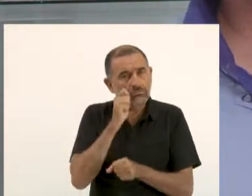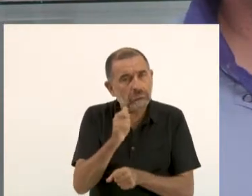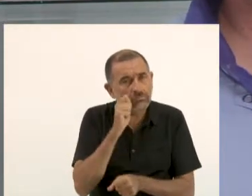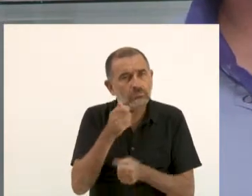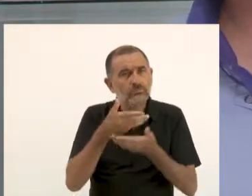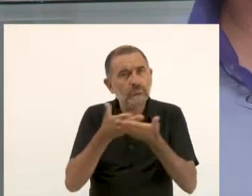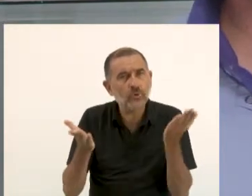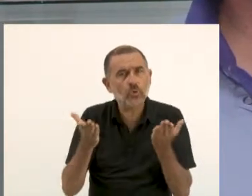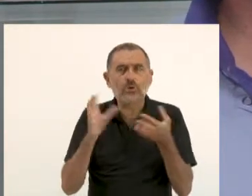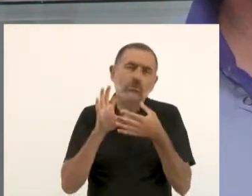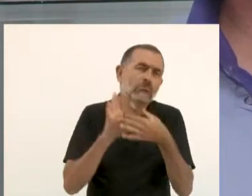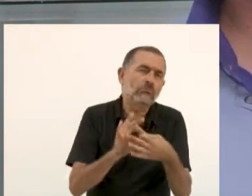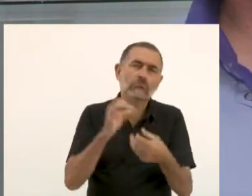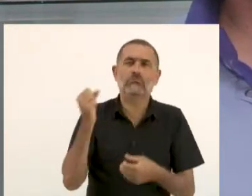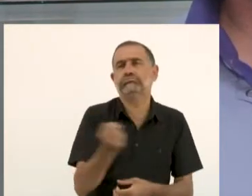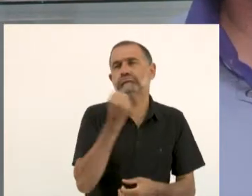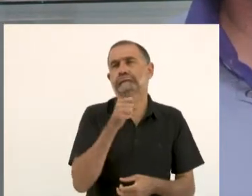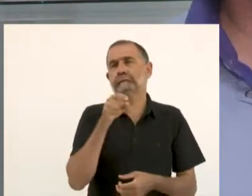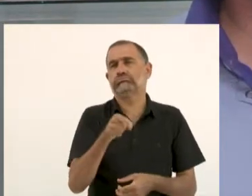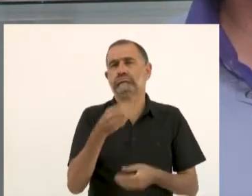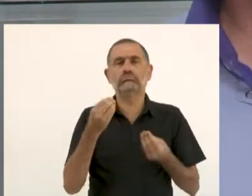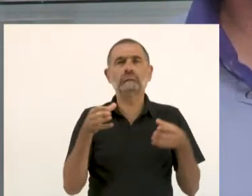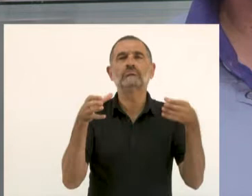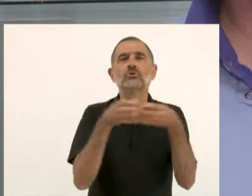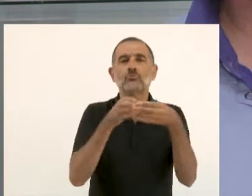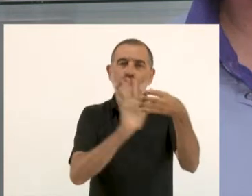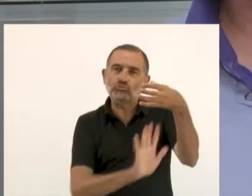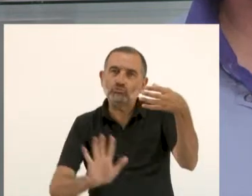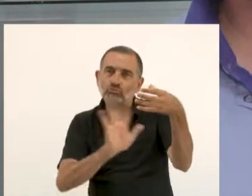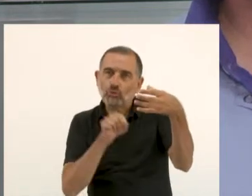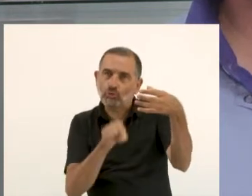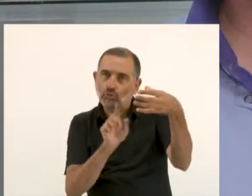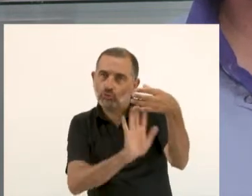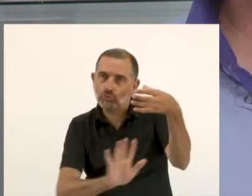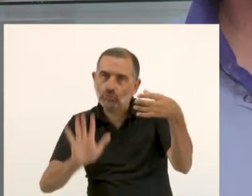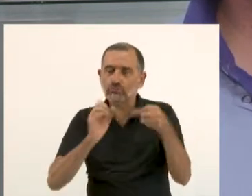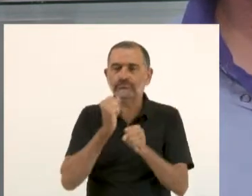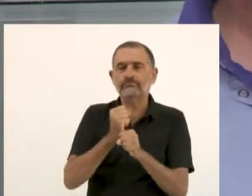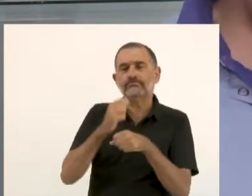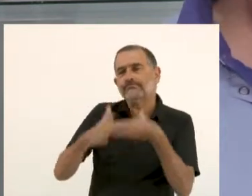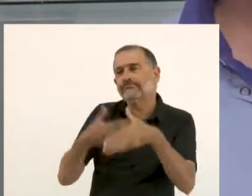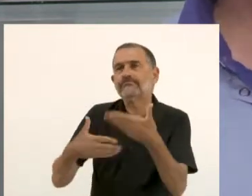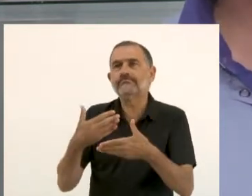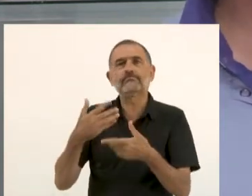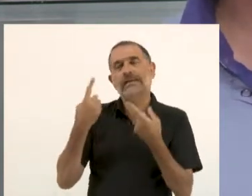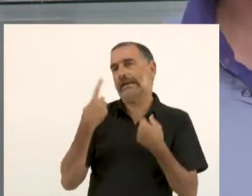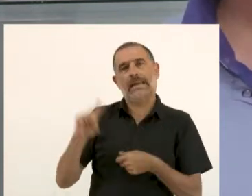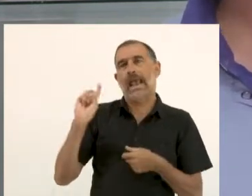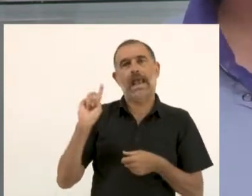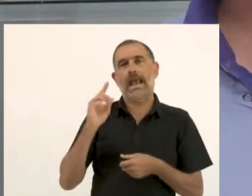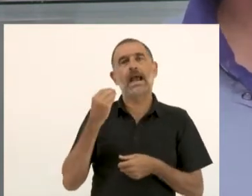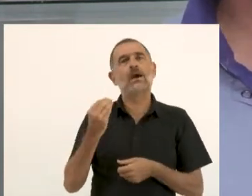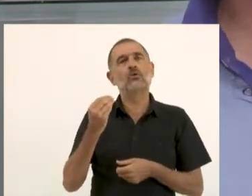del Museo de Antropología con las comunidades del interior. Realmente el trabajo que ellos hacen es extraordinario, tanto desde el punto de